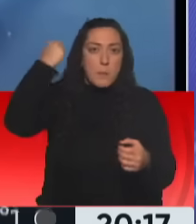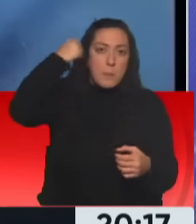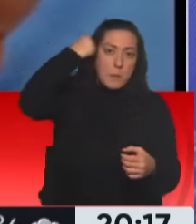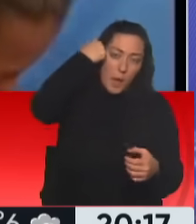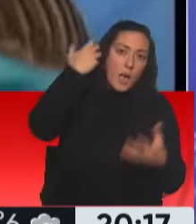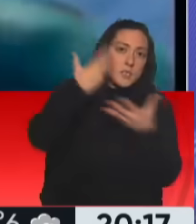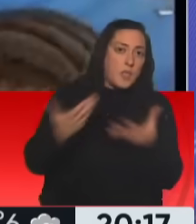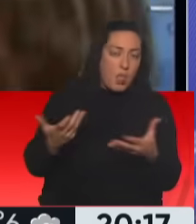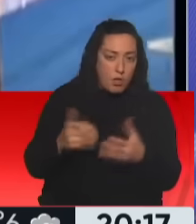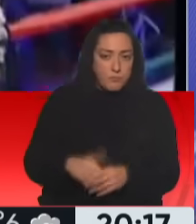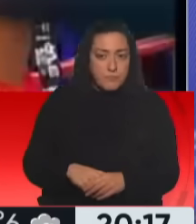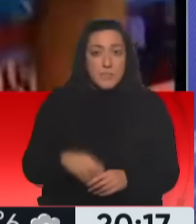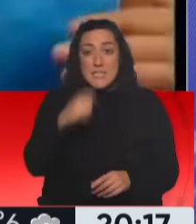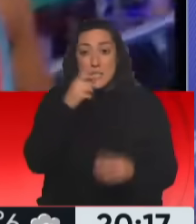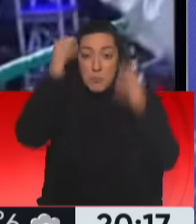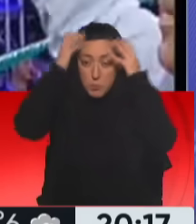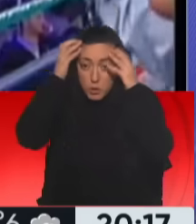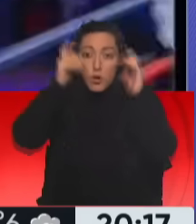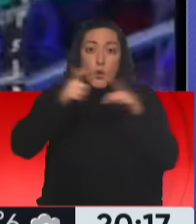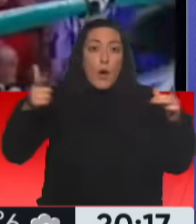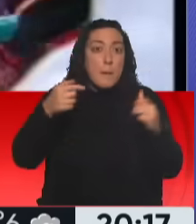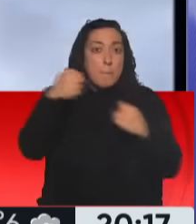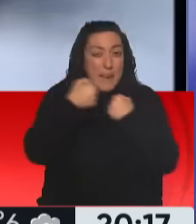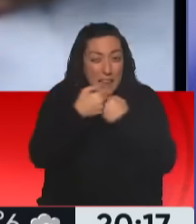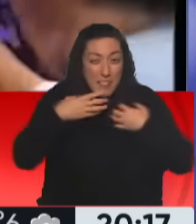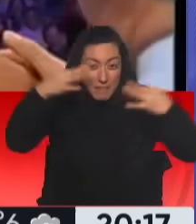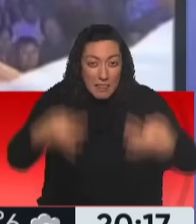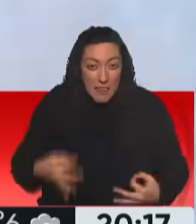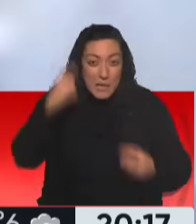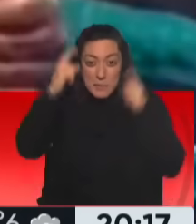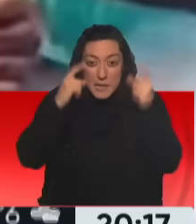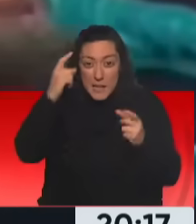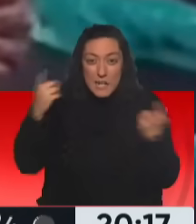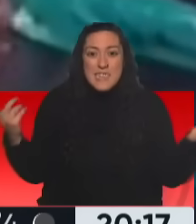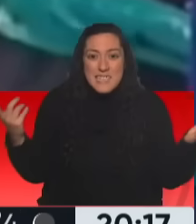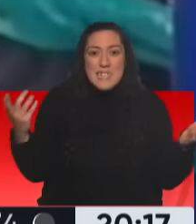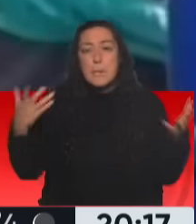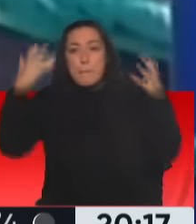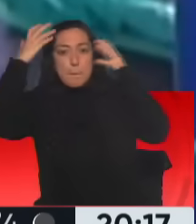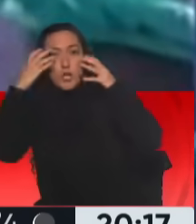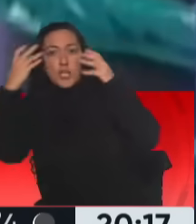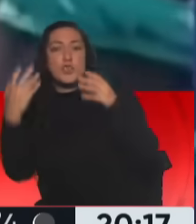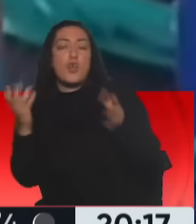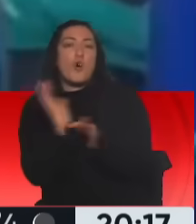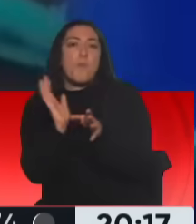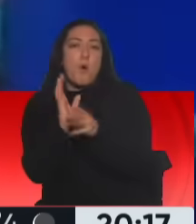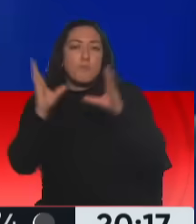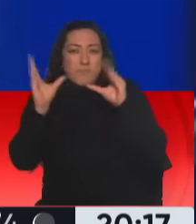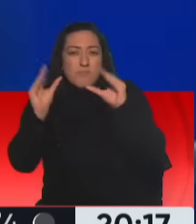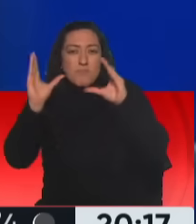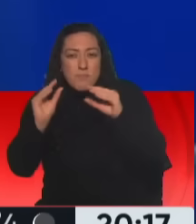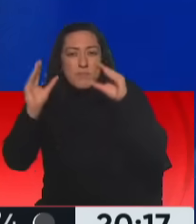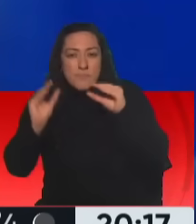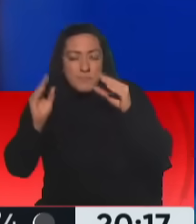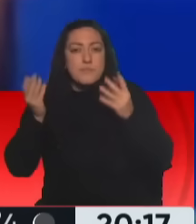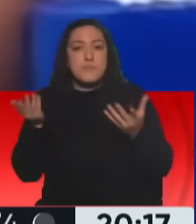protector. mismo. Imagínate sin protector. Claro, que En es una el pelea. combate, Es que ¿no? quieras o no, Imagínate. el protector tiene es como esponjoso, por decirlo de Sí, una manera,